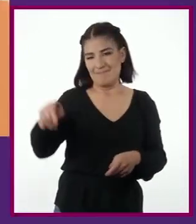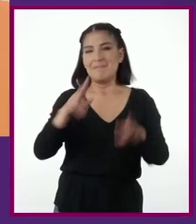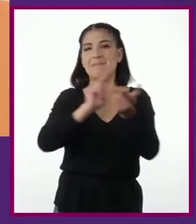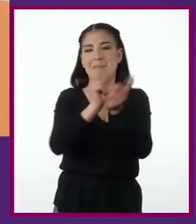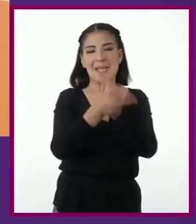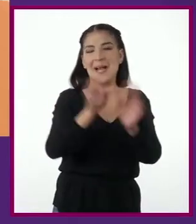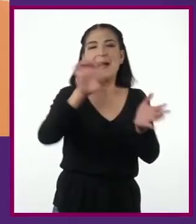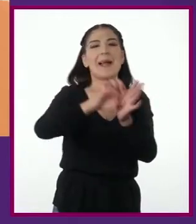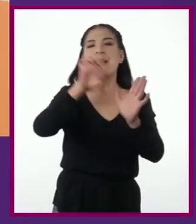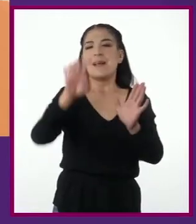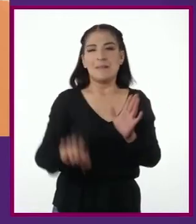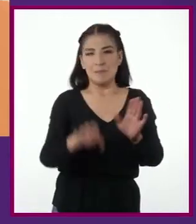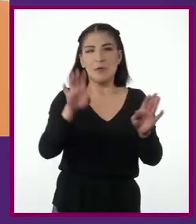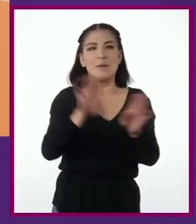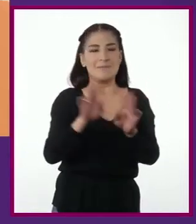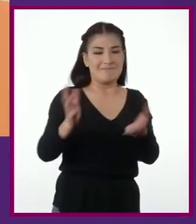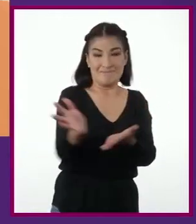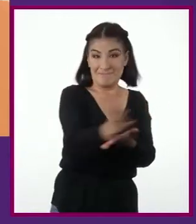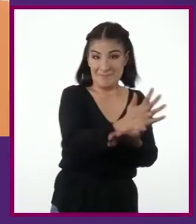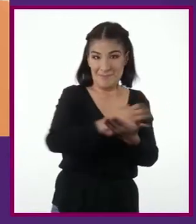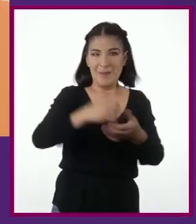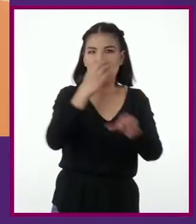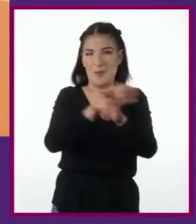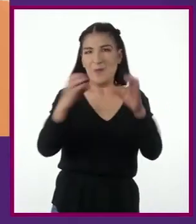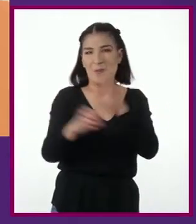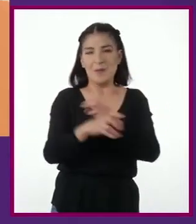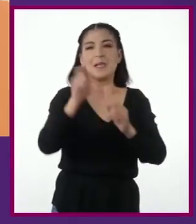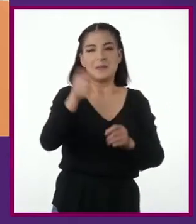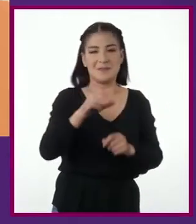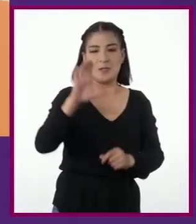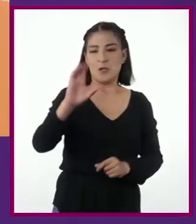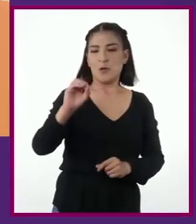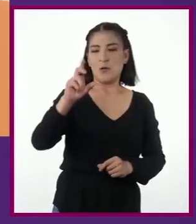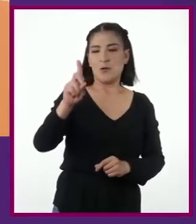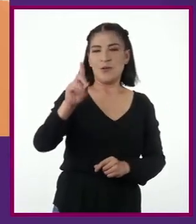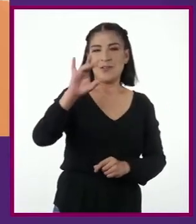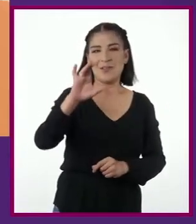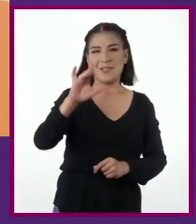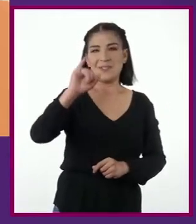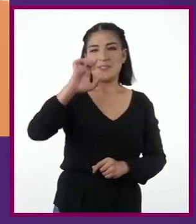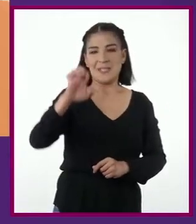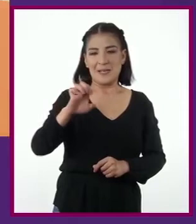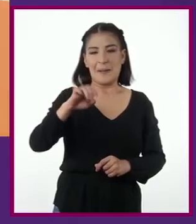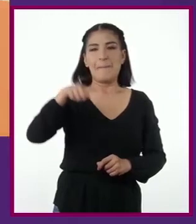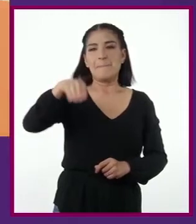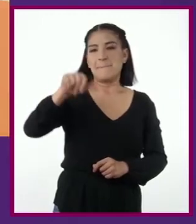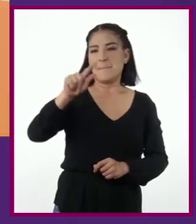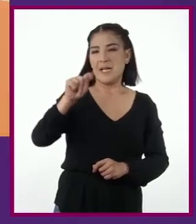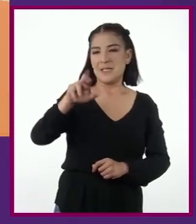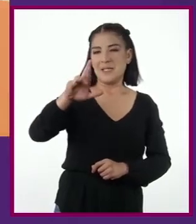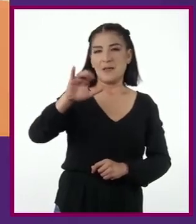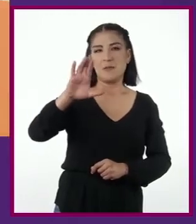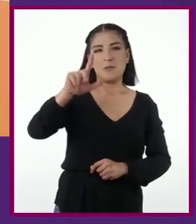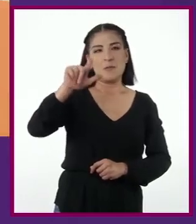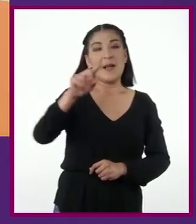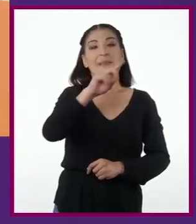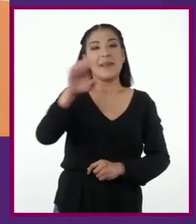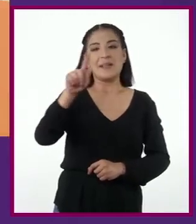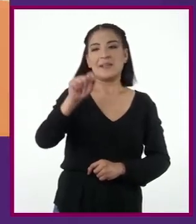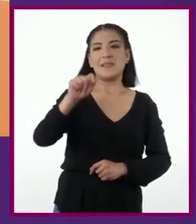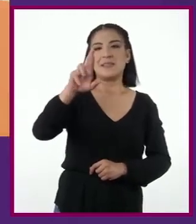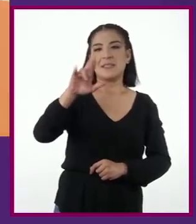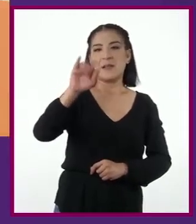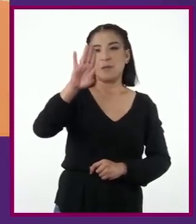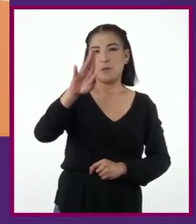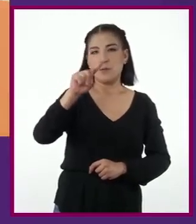Un ejemplo de la recaudación tributaria es el códice titulado Matrícula de Tributos. Este